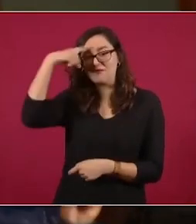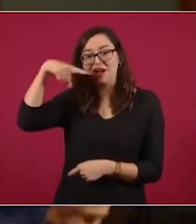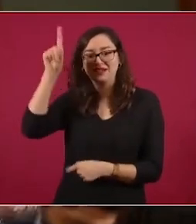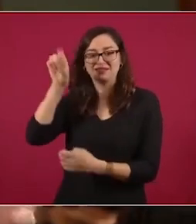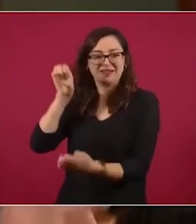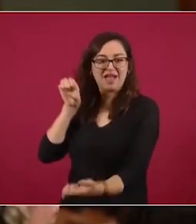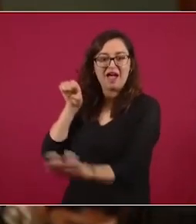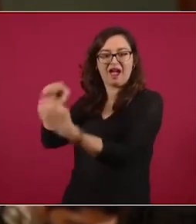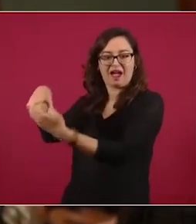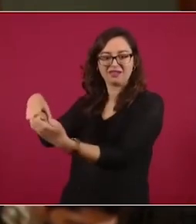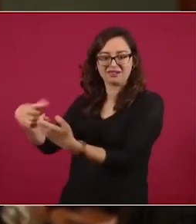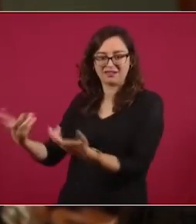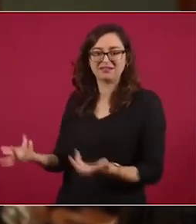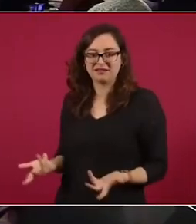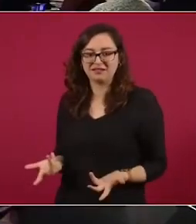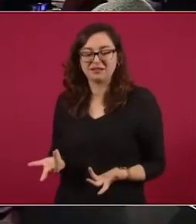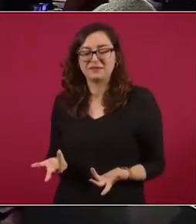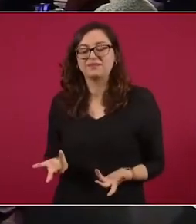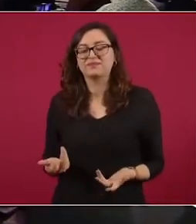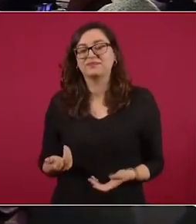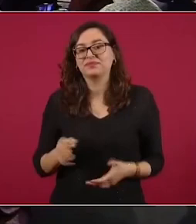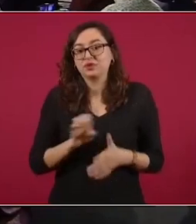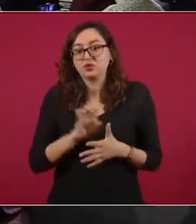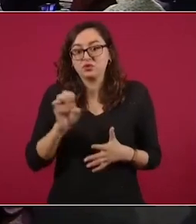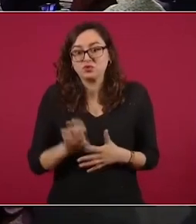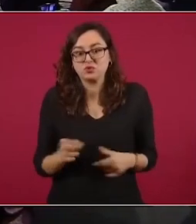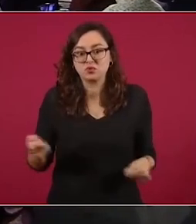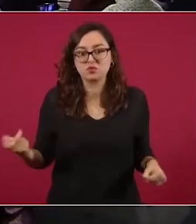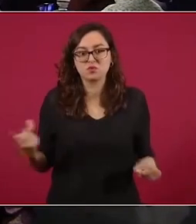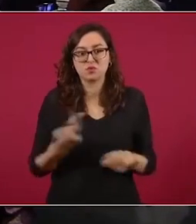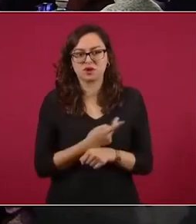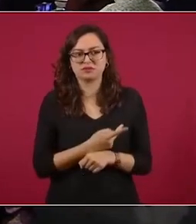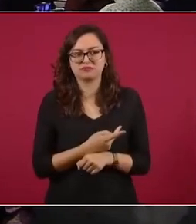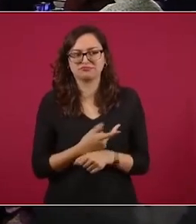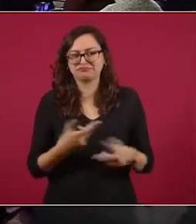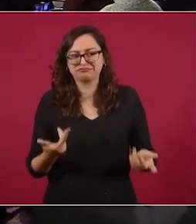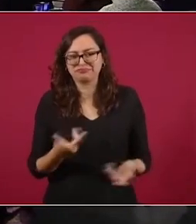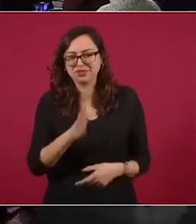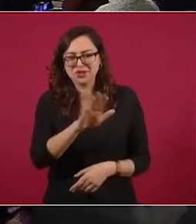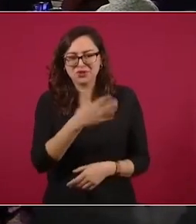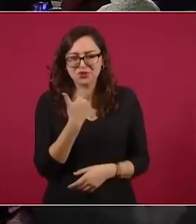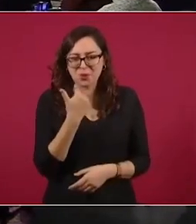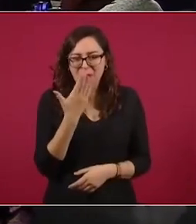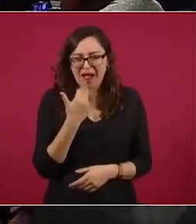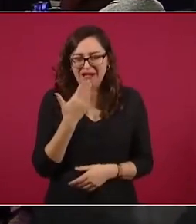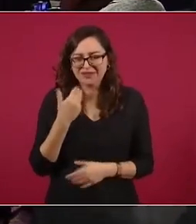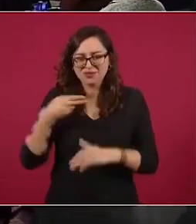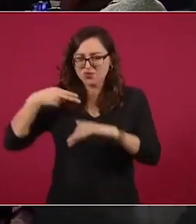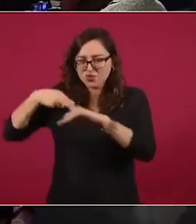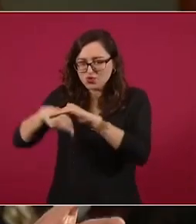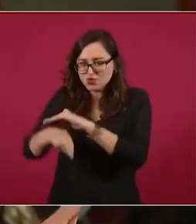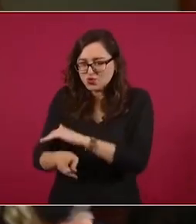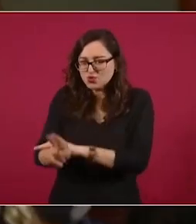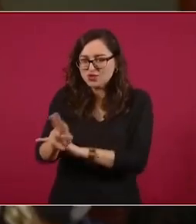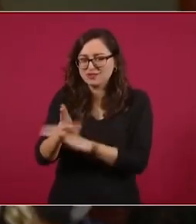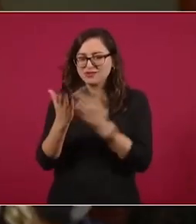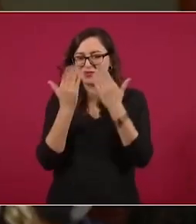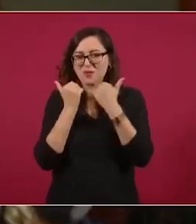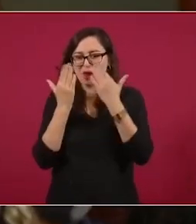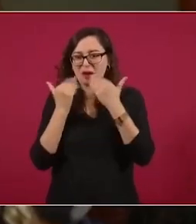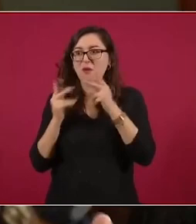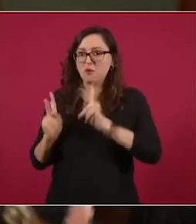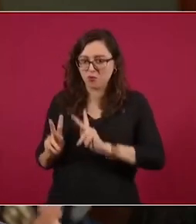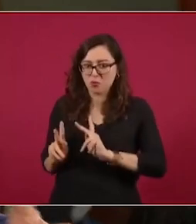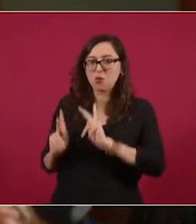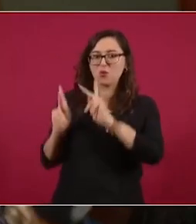Estos puentes que anunció ayer como que desmontan toda esta narrativa y quisiera saber si en algún momento nos puede